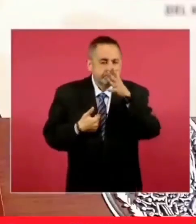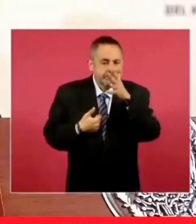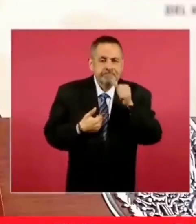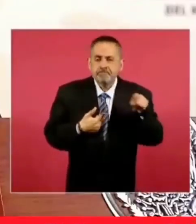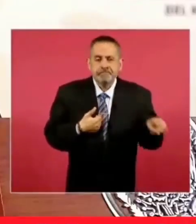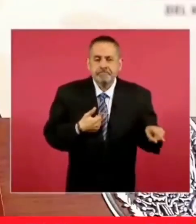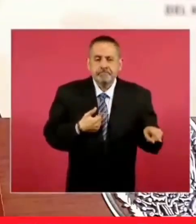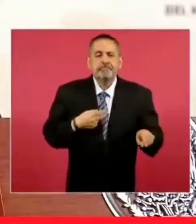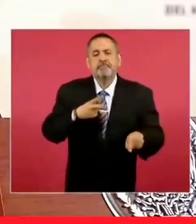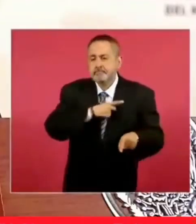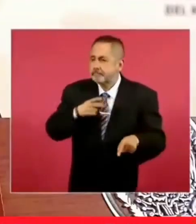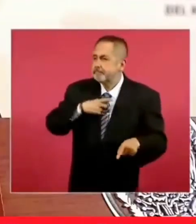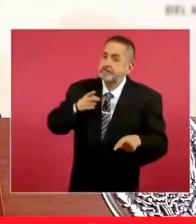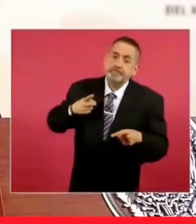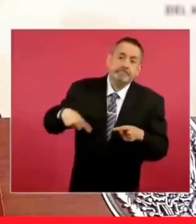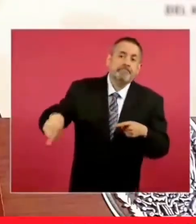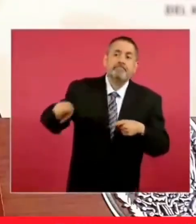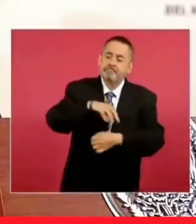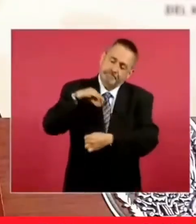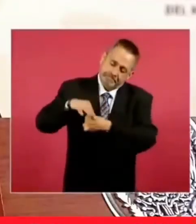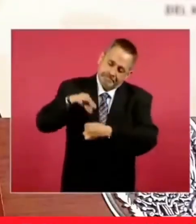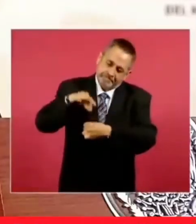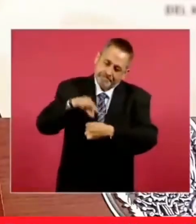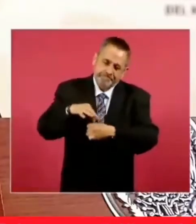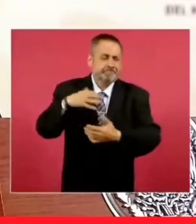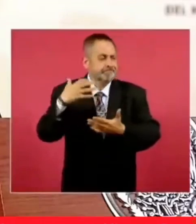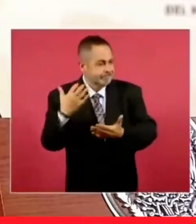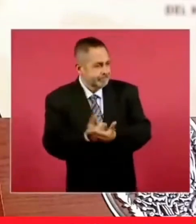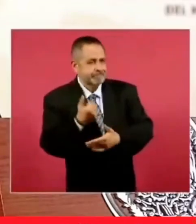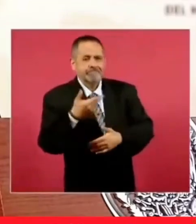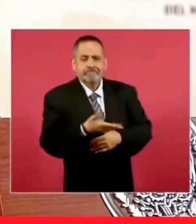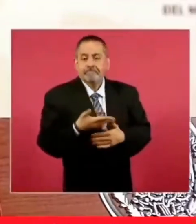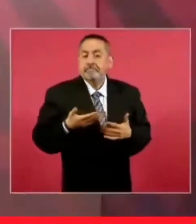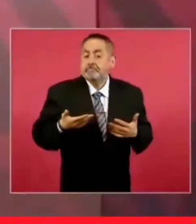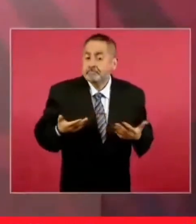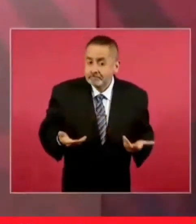Y entonces ya no tendrían